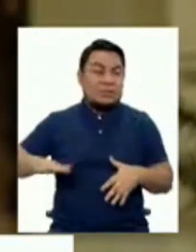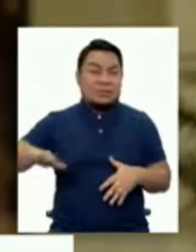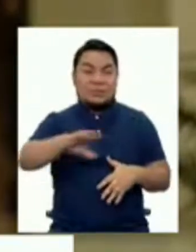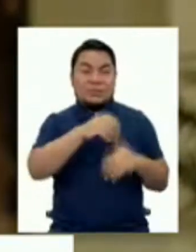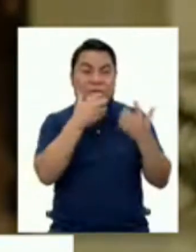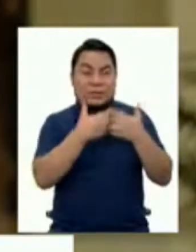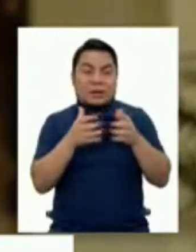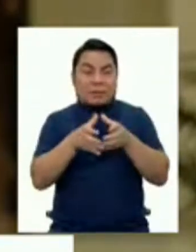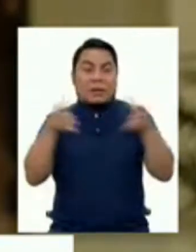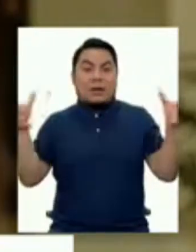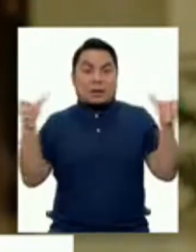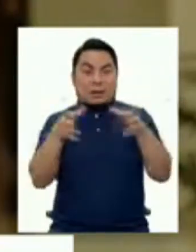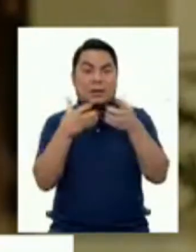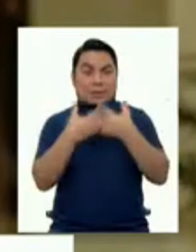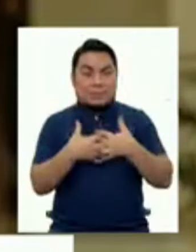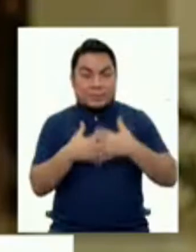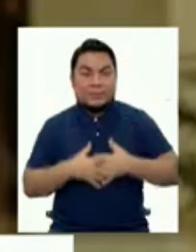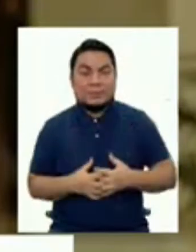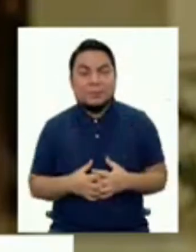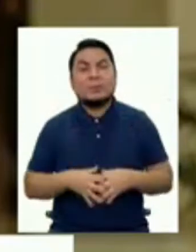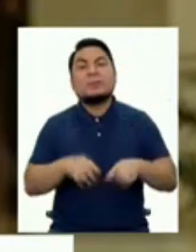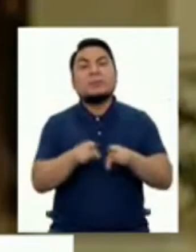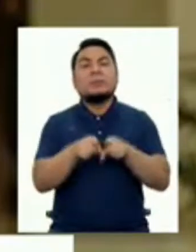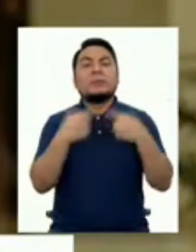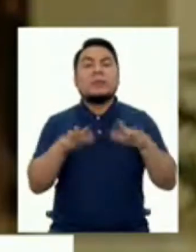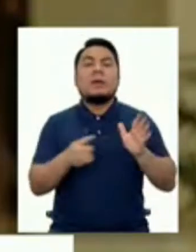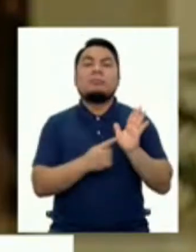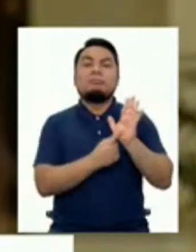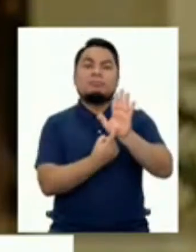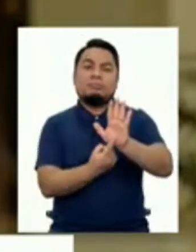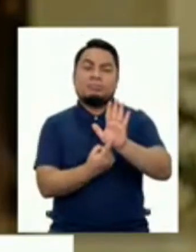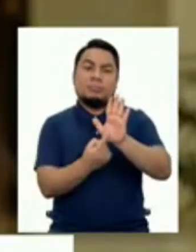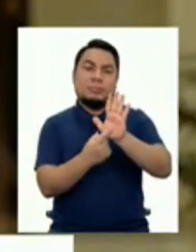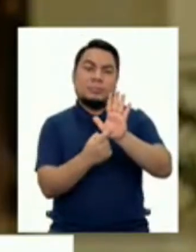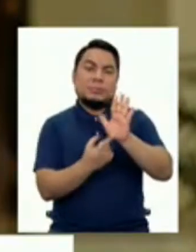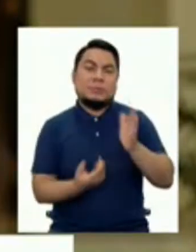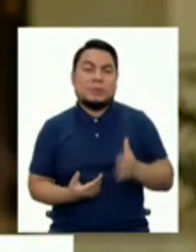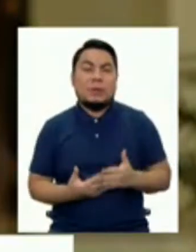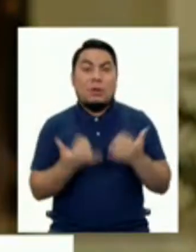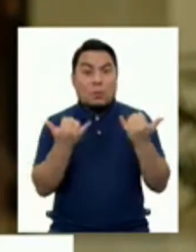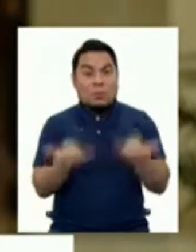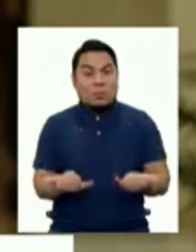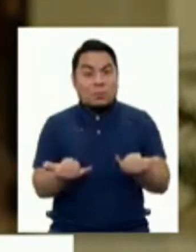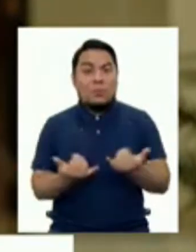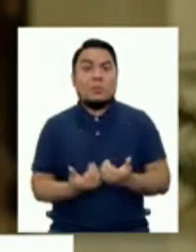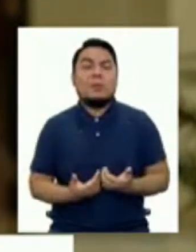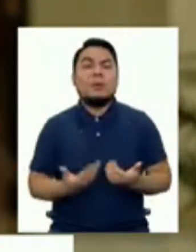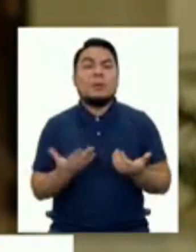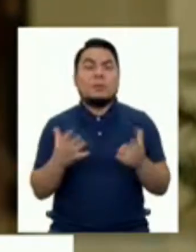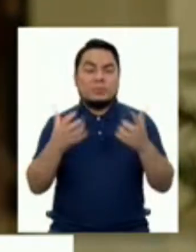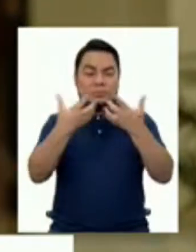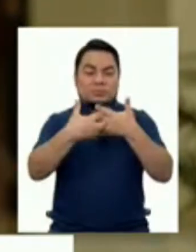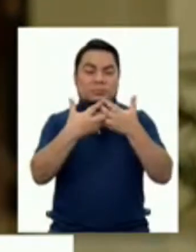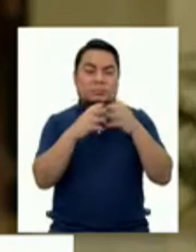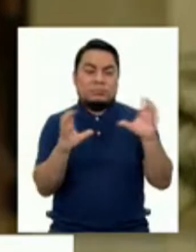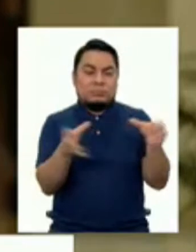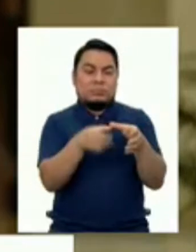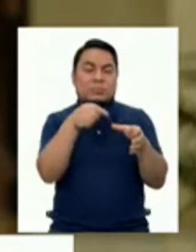micro y pequeñas empresas, también hemos publicado hoy día el FAE